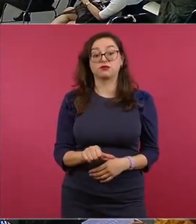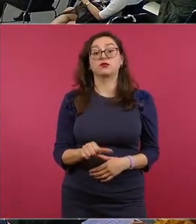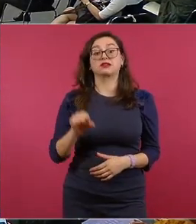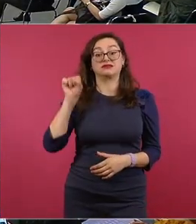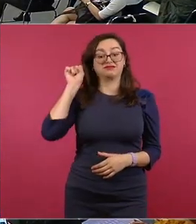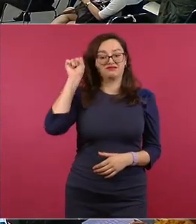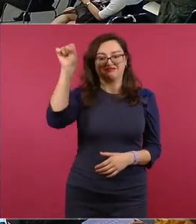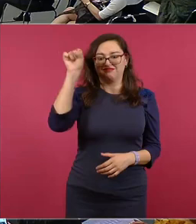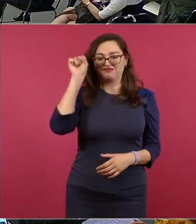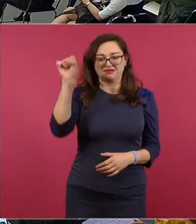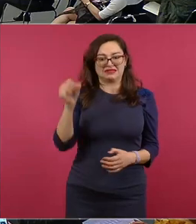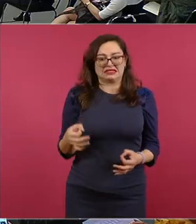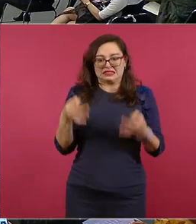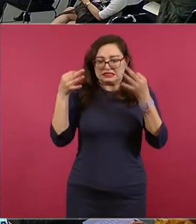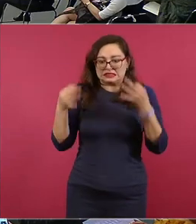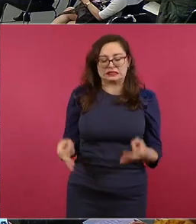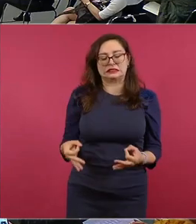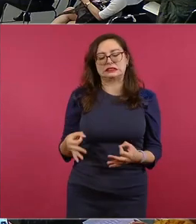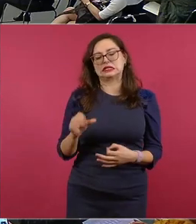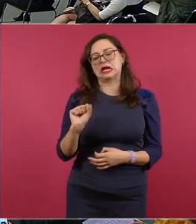sindical el ESME,